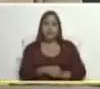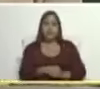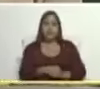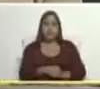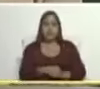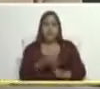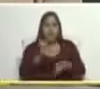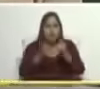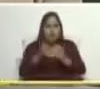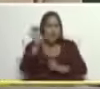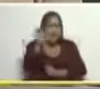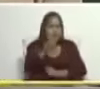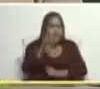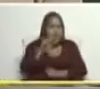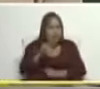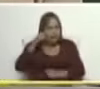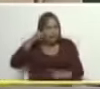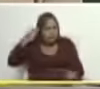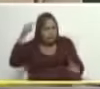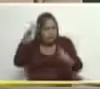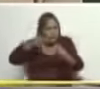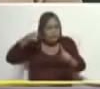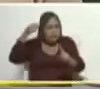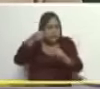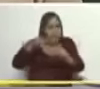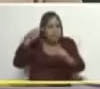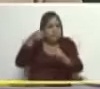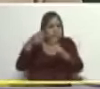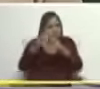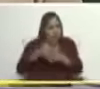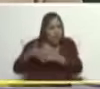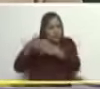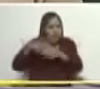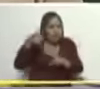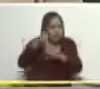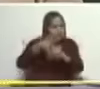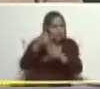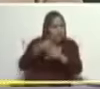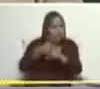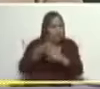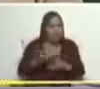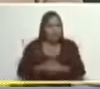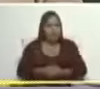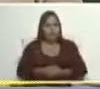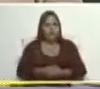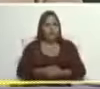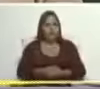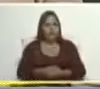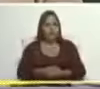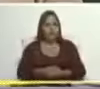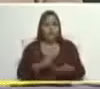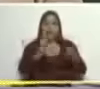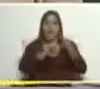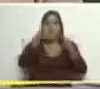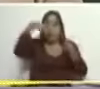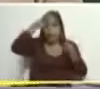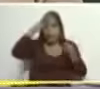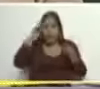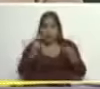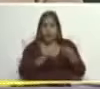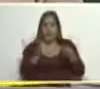aquellos que están en la mira del imperialismo en su conjunto, es decir,